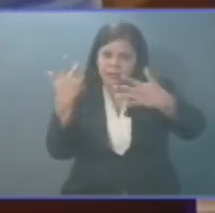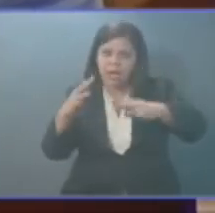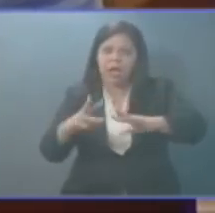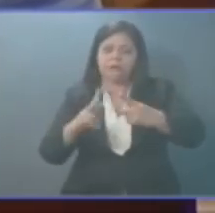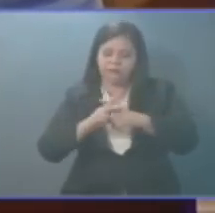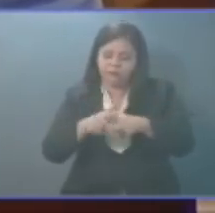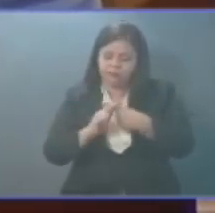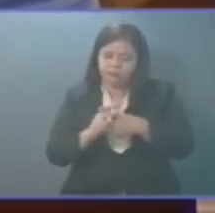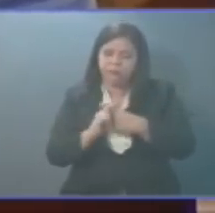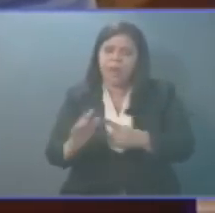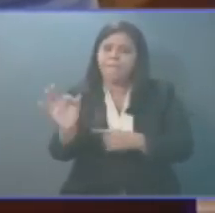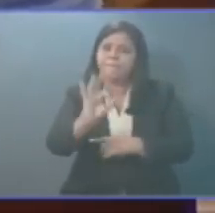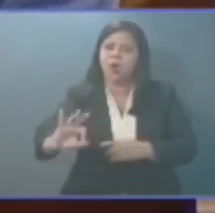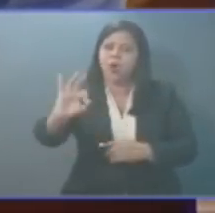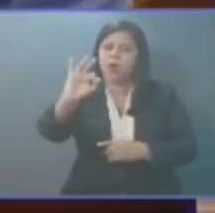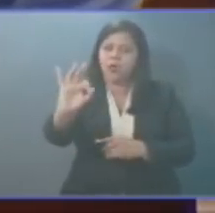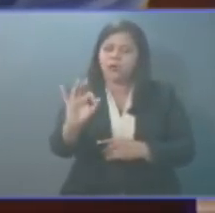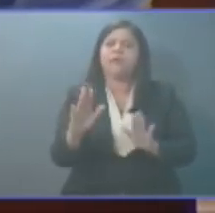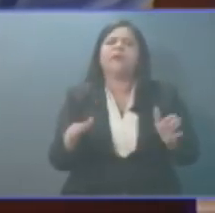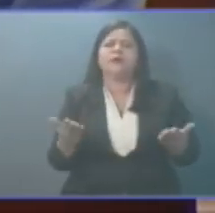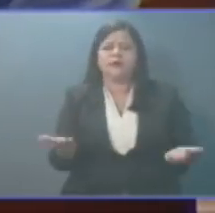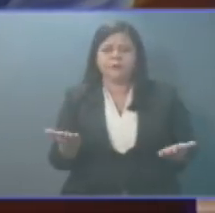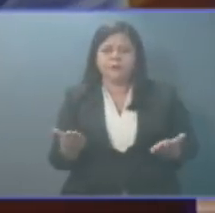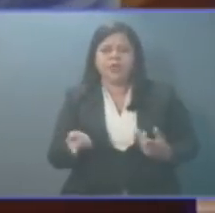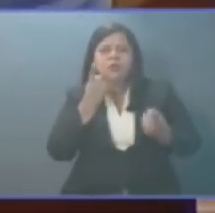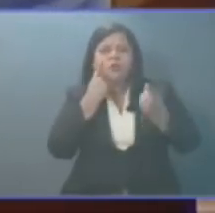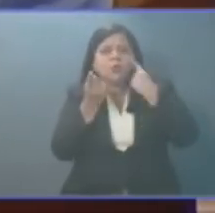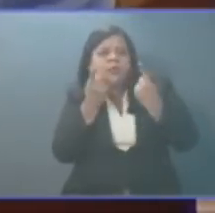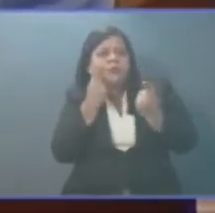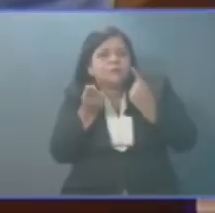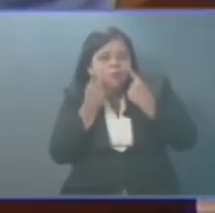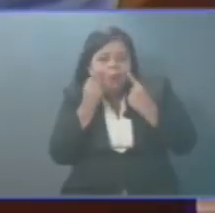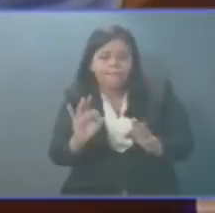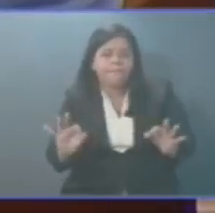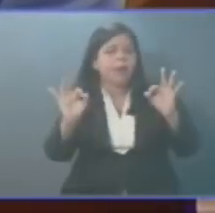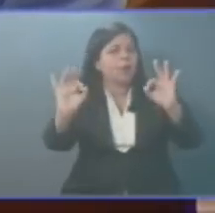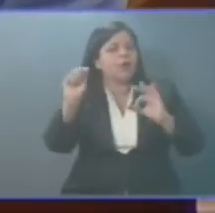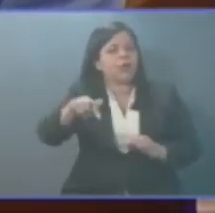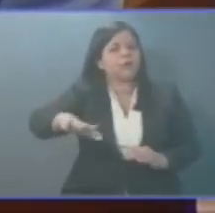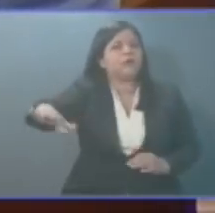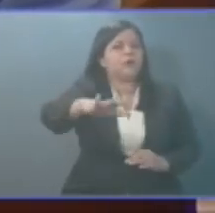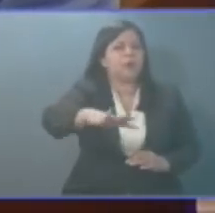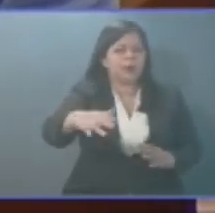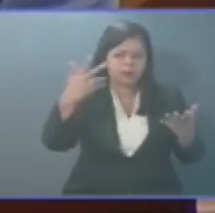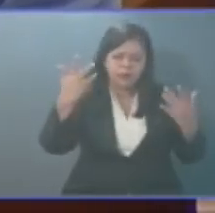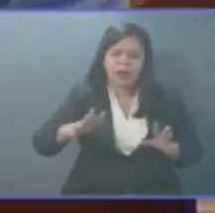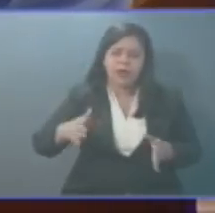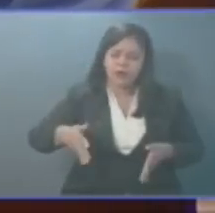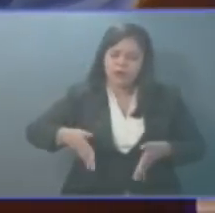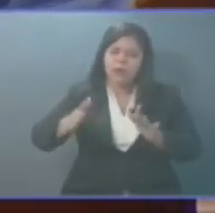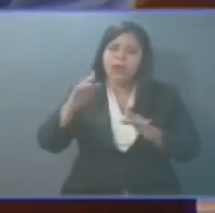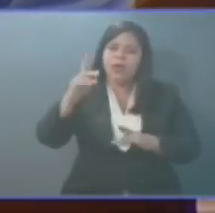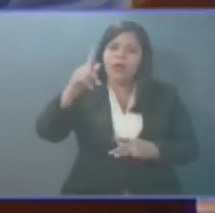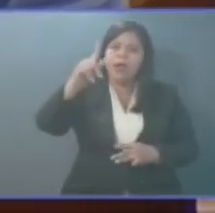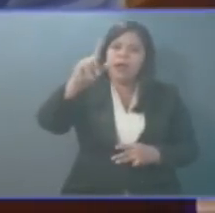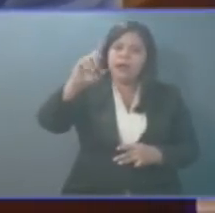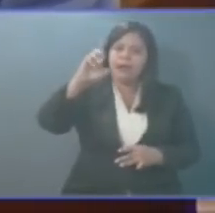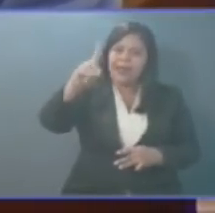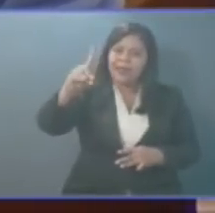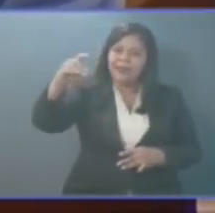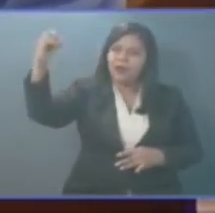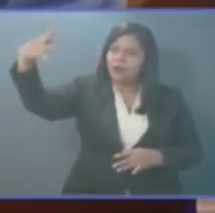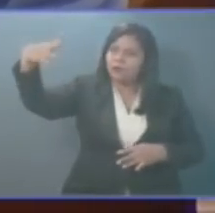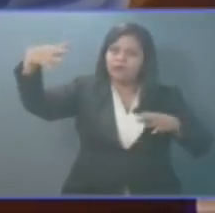los cuales mejorarán la parte turística en la zona. Iluminamos con tecnología LED y